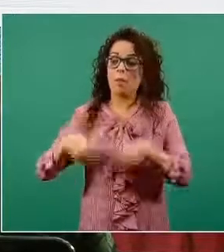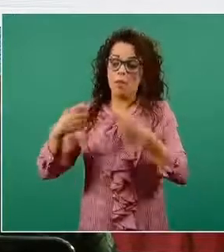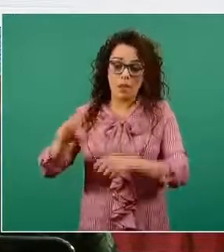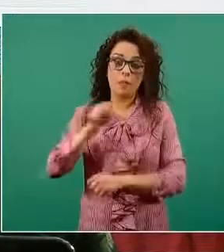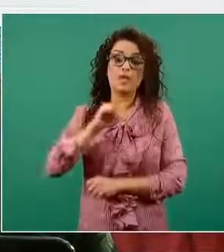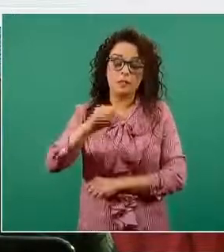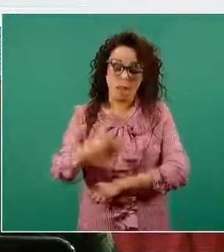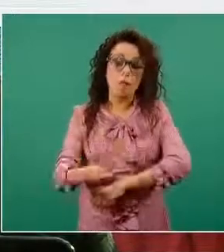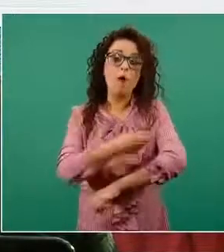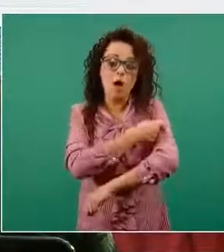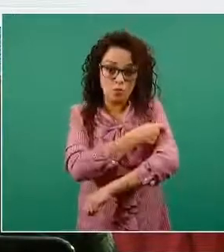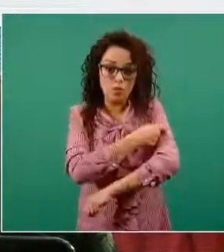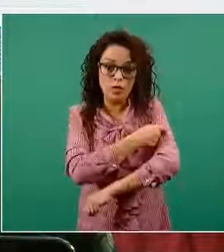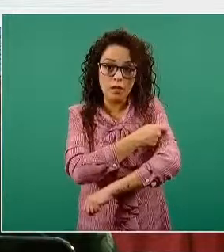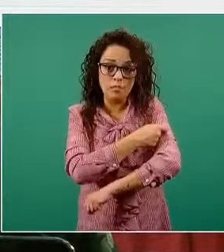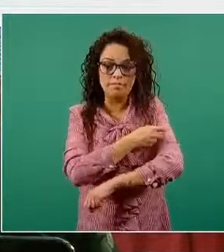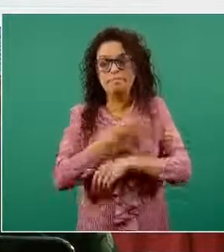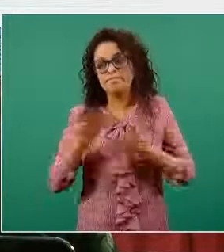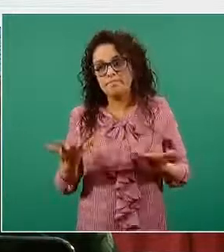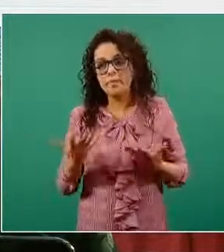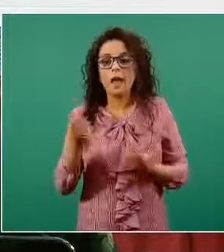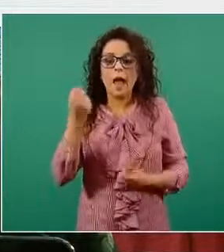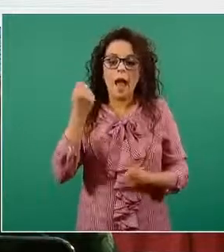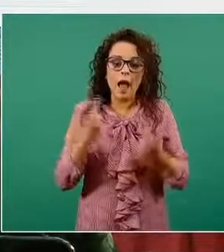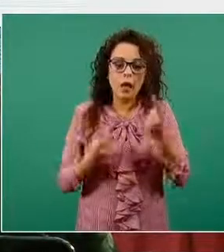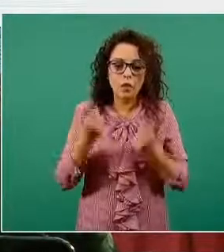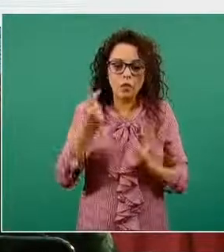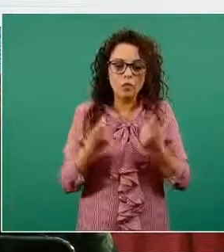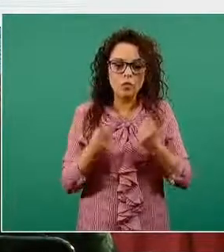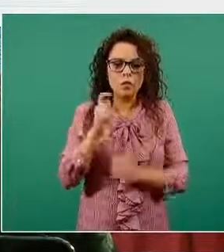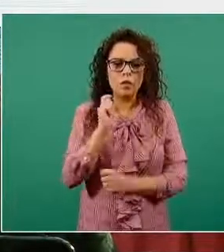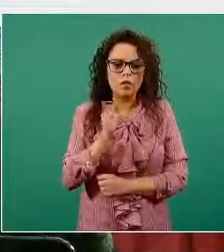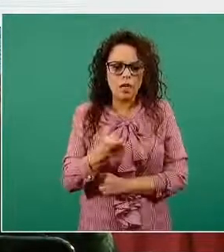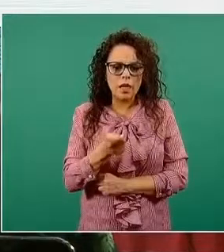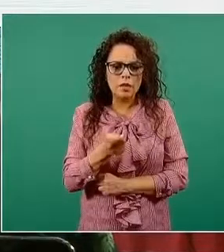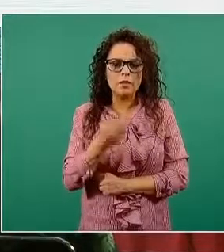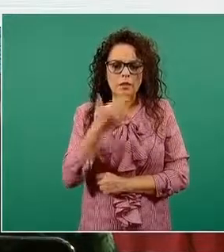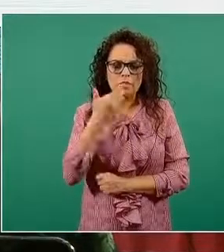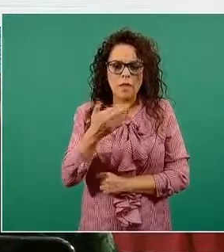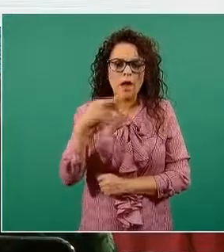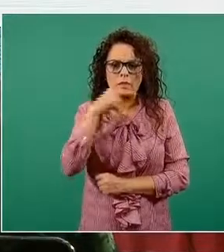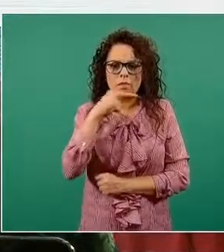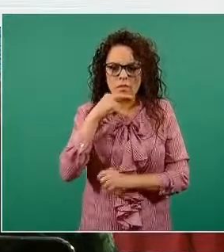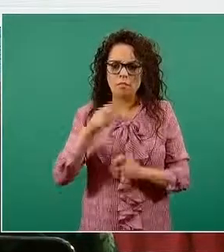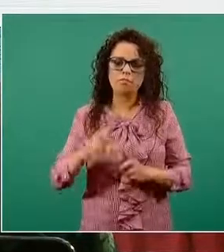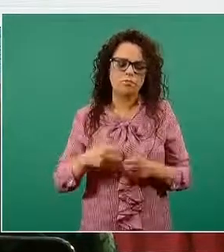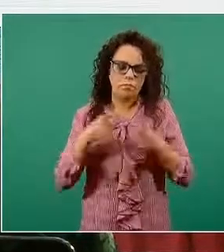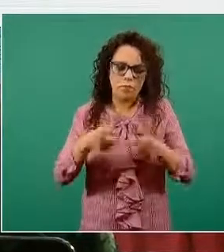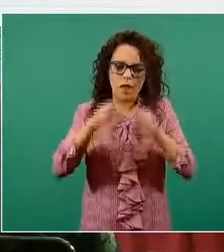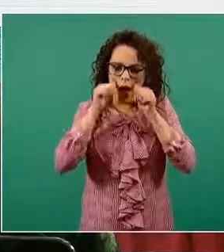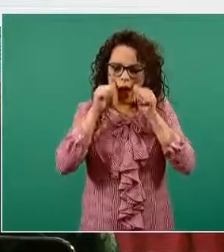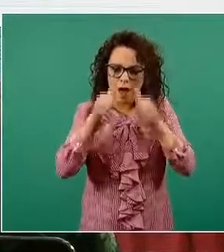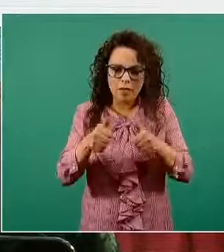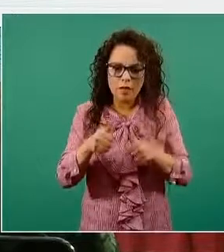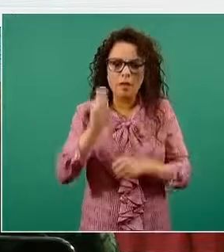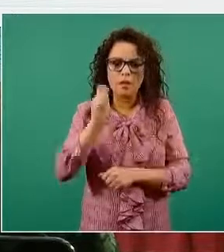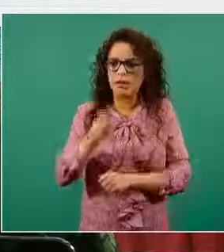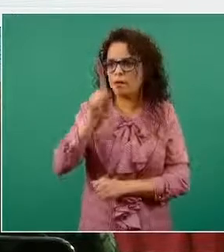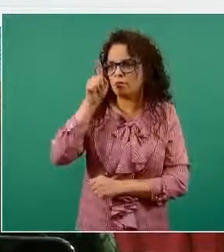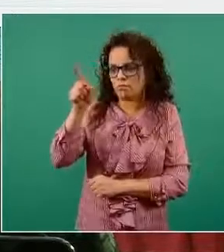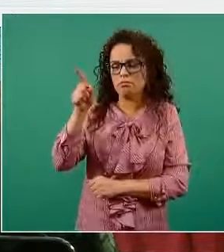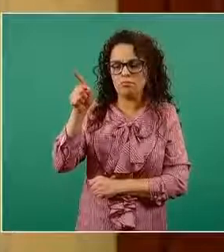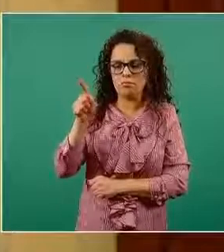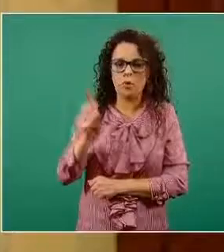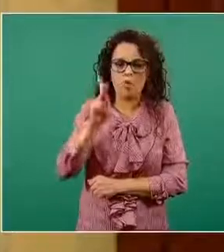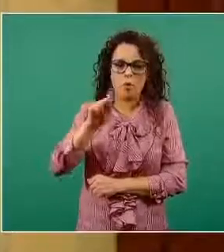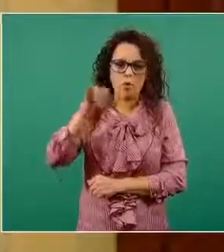En algunos casos hemos tenido la conducta inmediata, obviamente, de acatar las disposiciones del Poder Judicial.